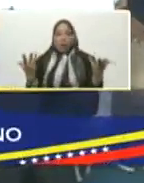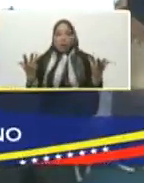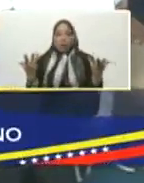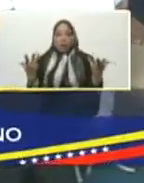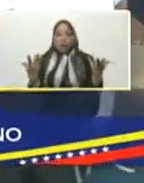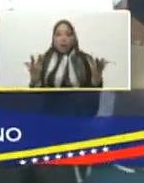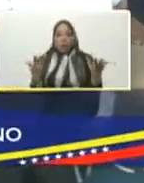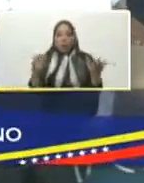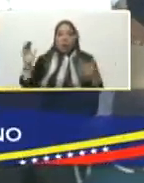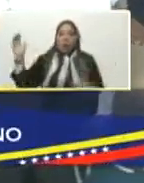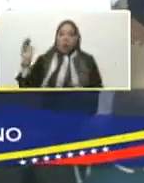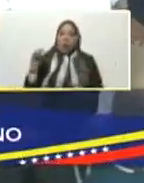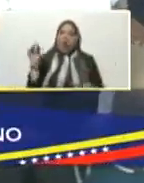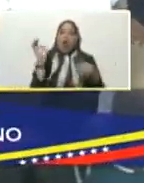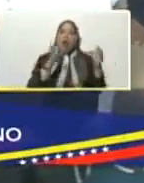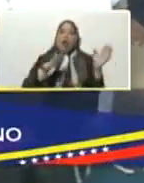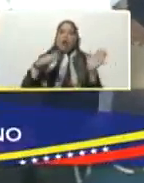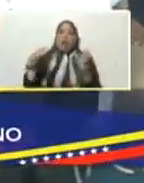En marzo del